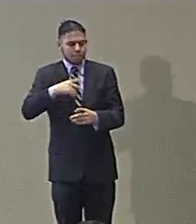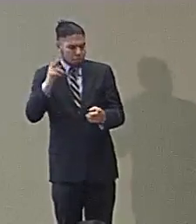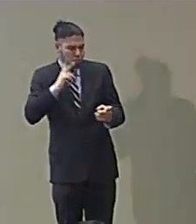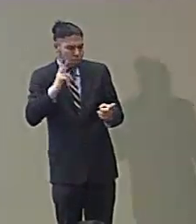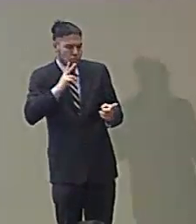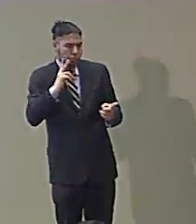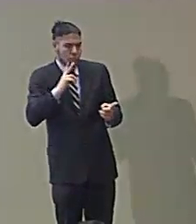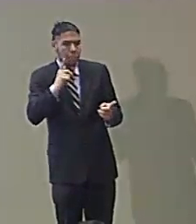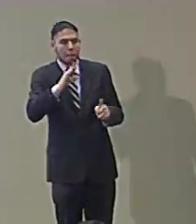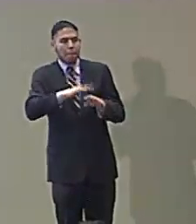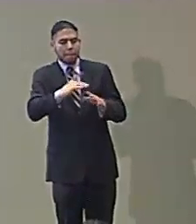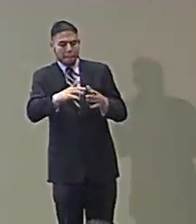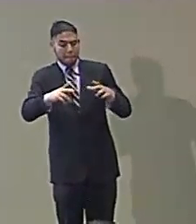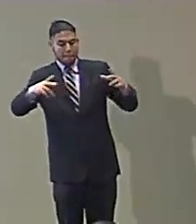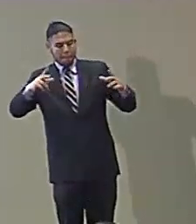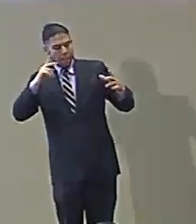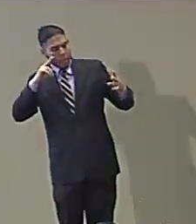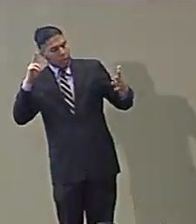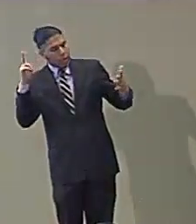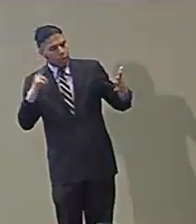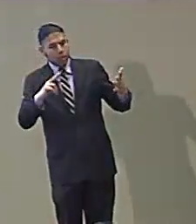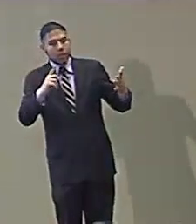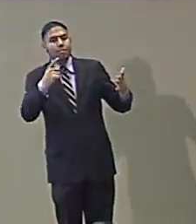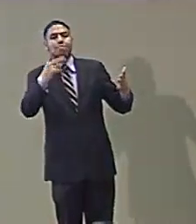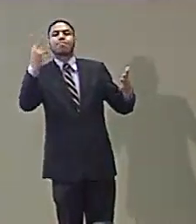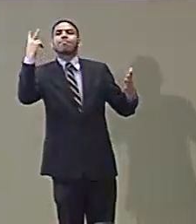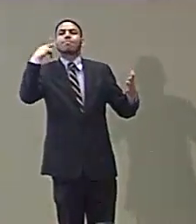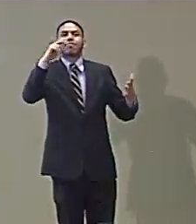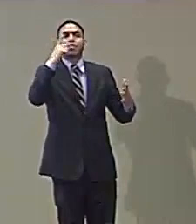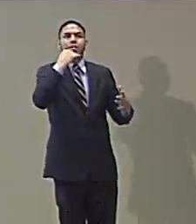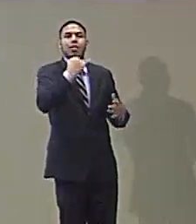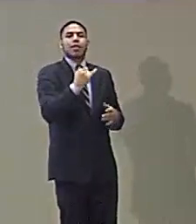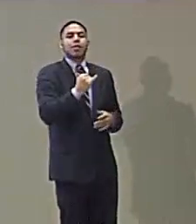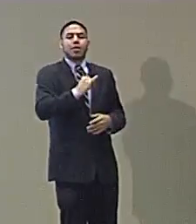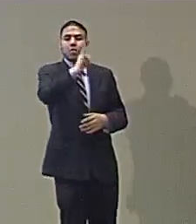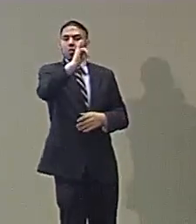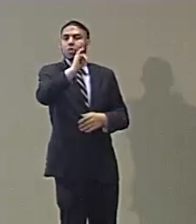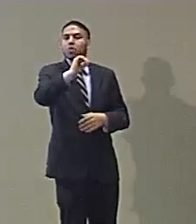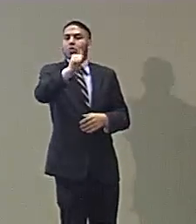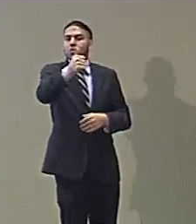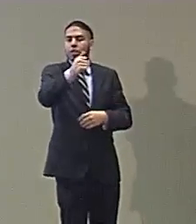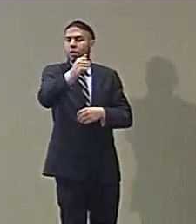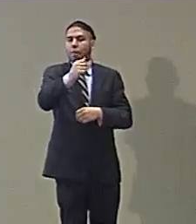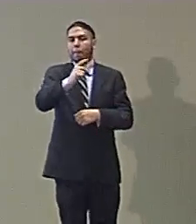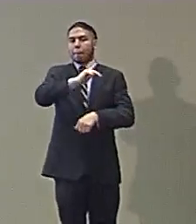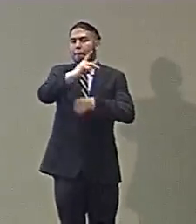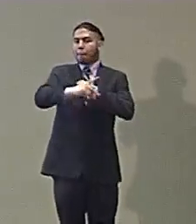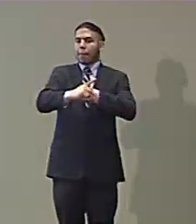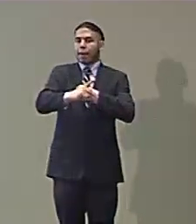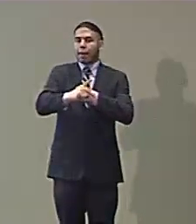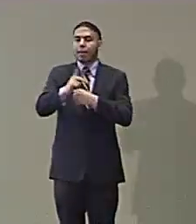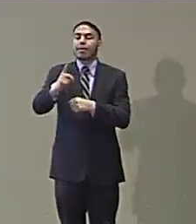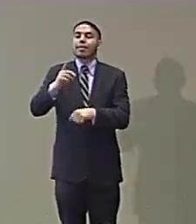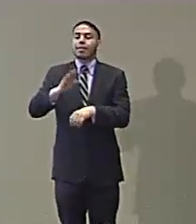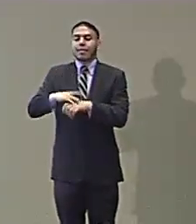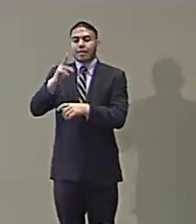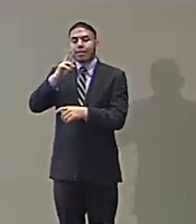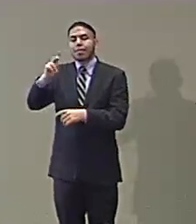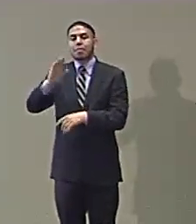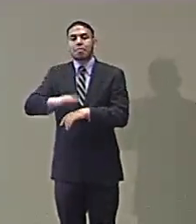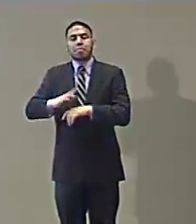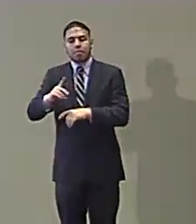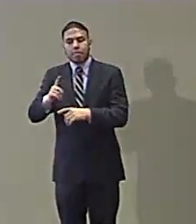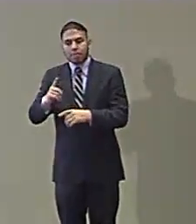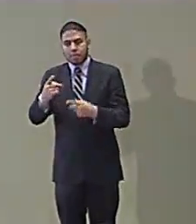más amplia sobre todo de los viajeros fronterizos se determinó que muchos de esos viajeros más que